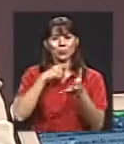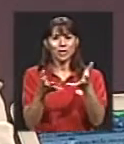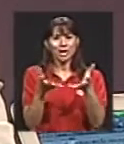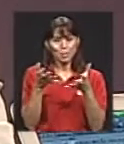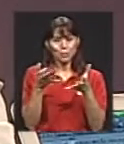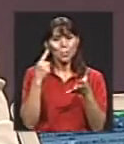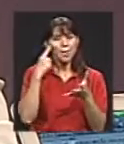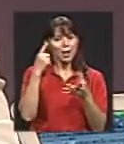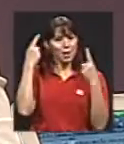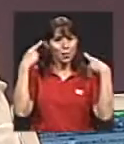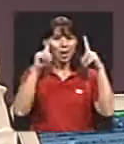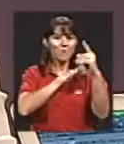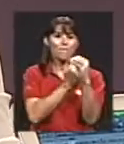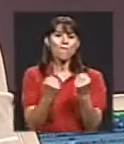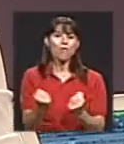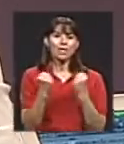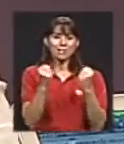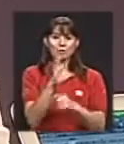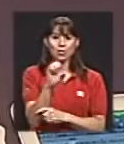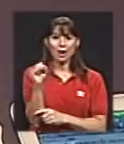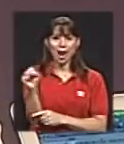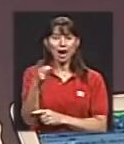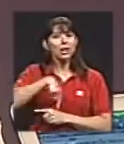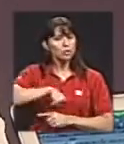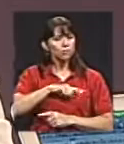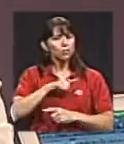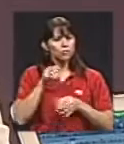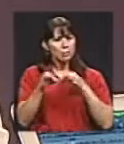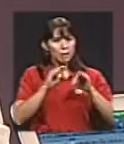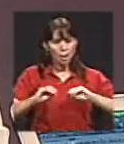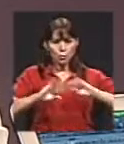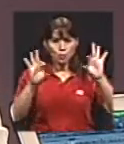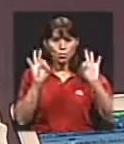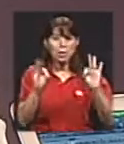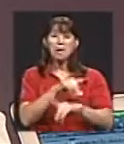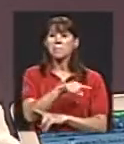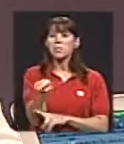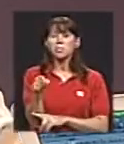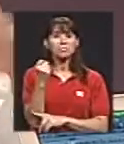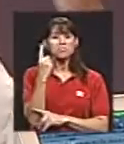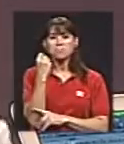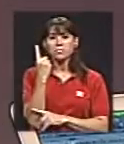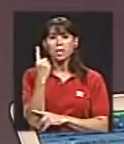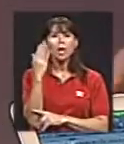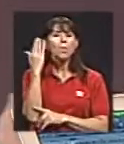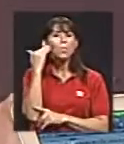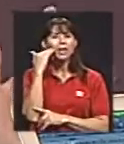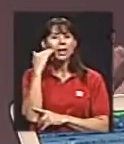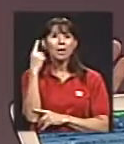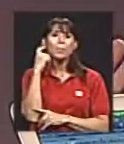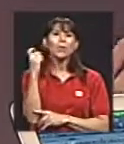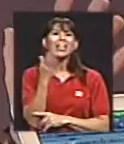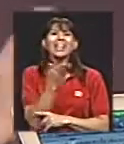la caja y en eso fuimos muy claros cuando sacamos la emoción pero nunca se quiso entender porque qué es lo que se vende bueno la